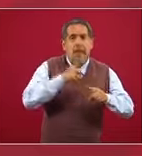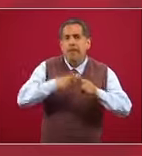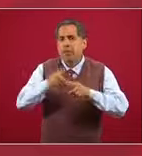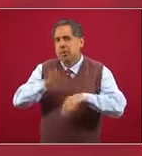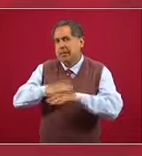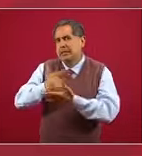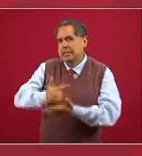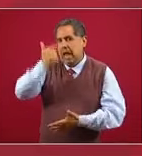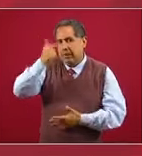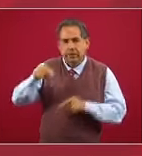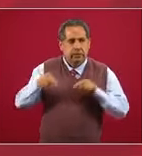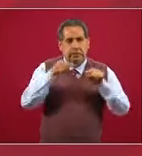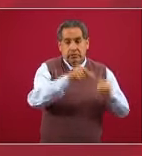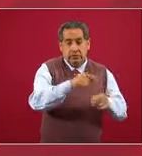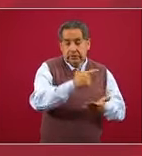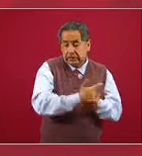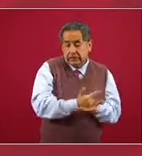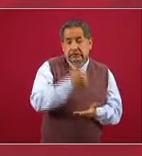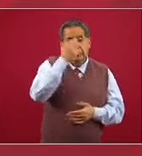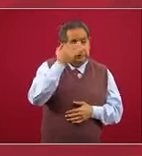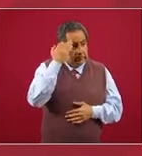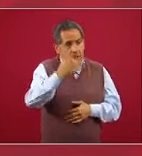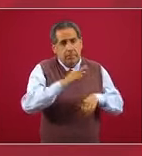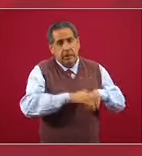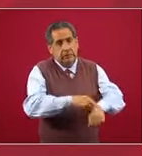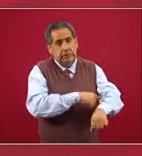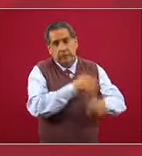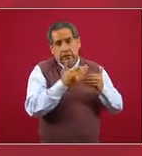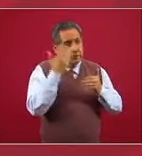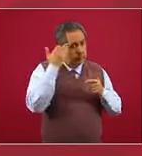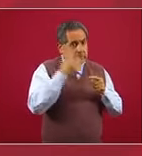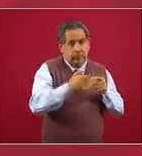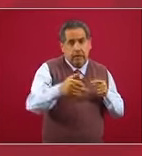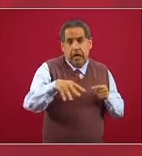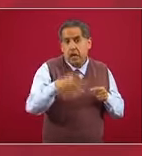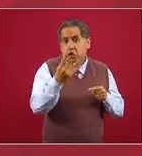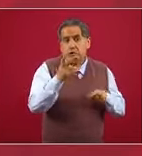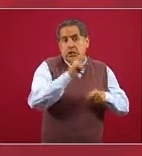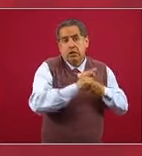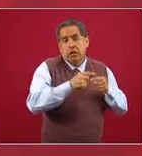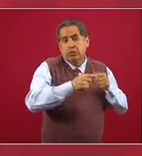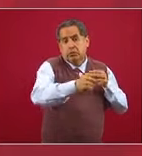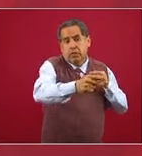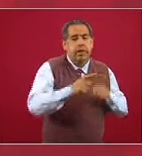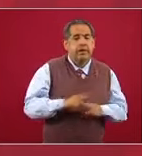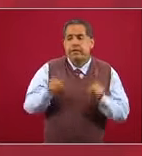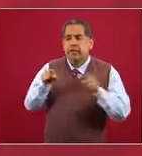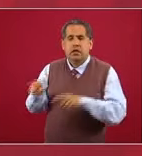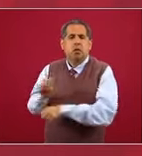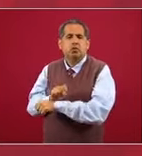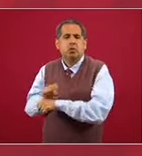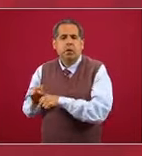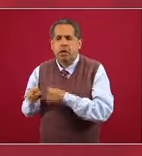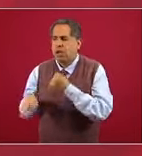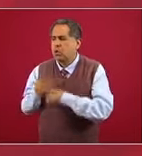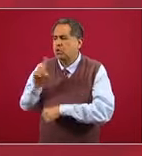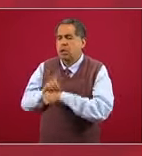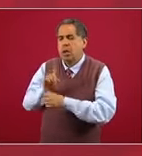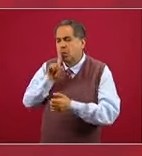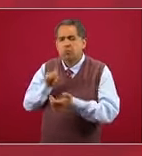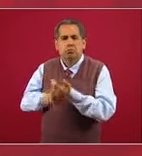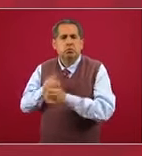el periodo, la temporalidad de la enfermedad es mayor, puede ser superior a los 14 días que vemos en los grupos leves. Hay personas que han